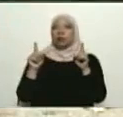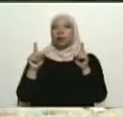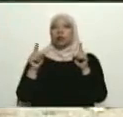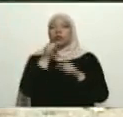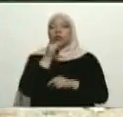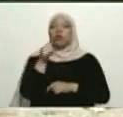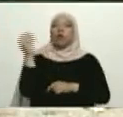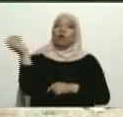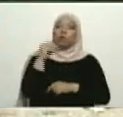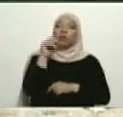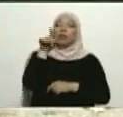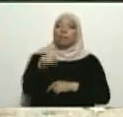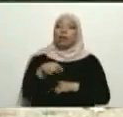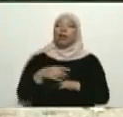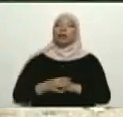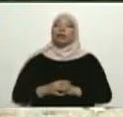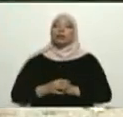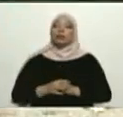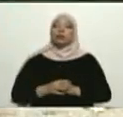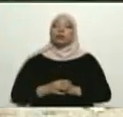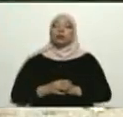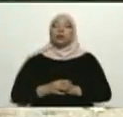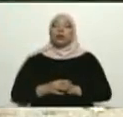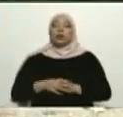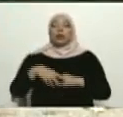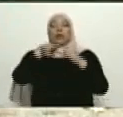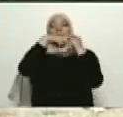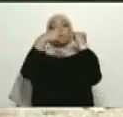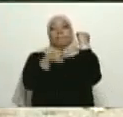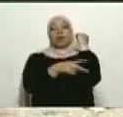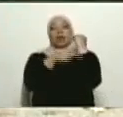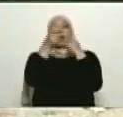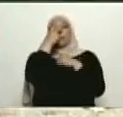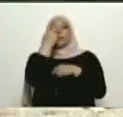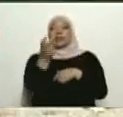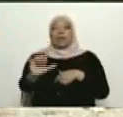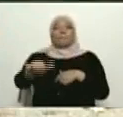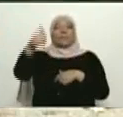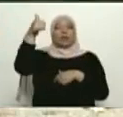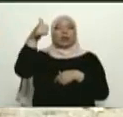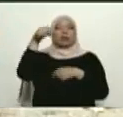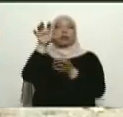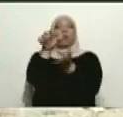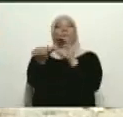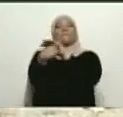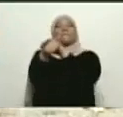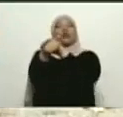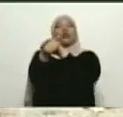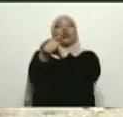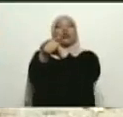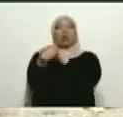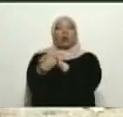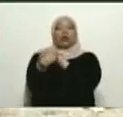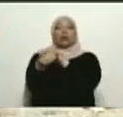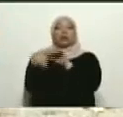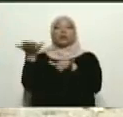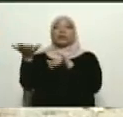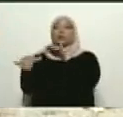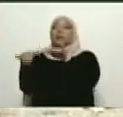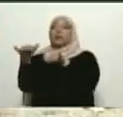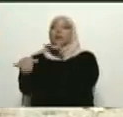informarles además que los parques nacionales más visitados fueron morrocoy mochima los